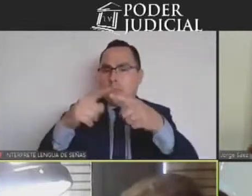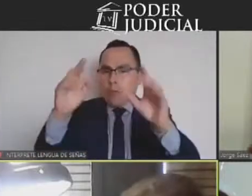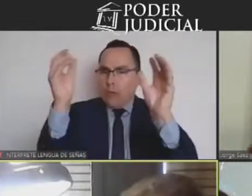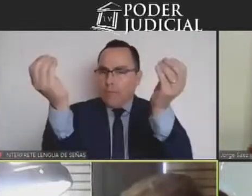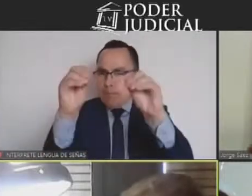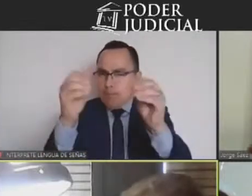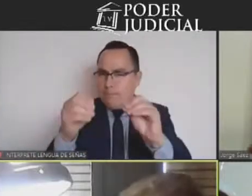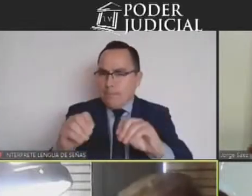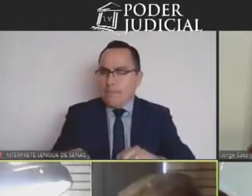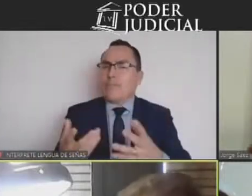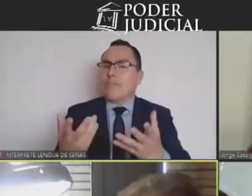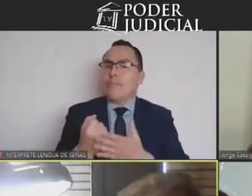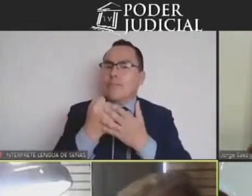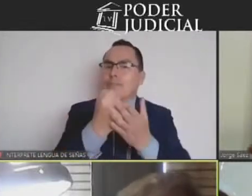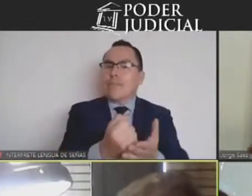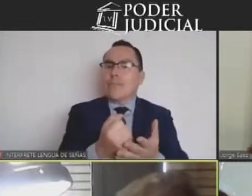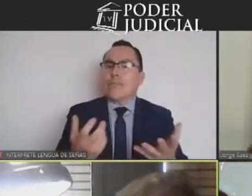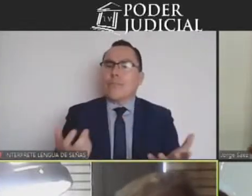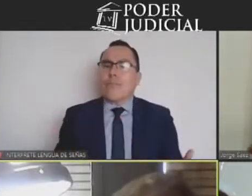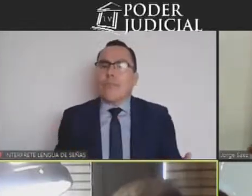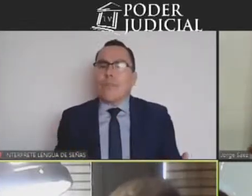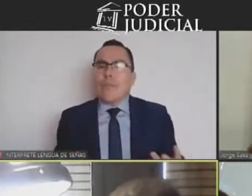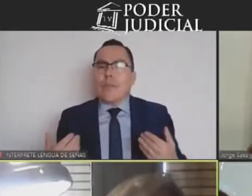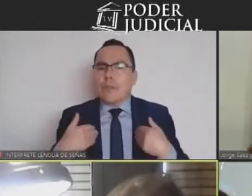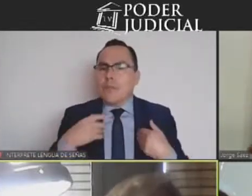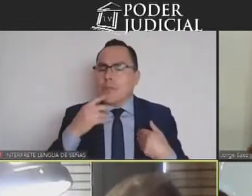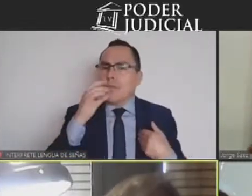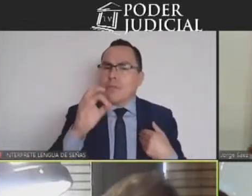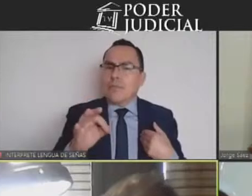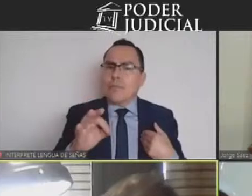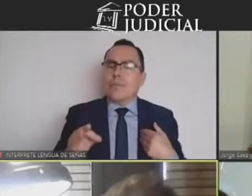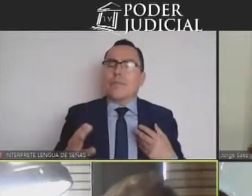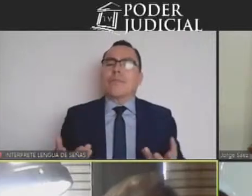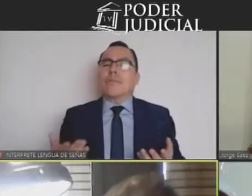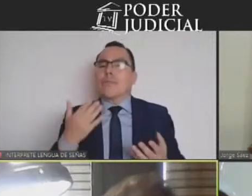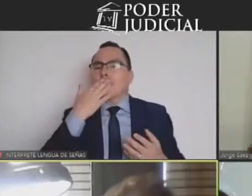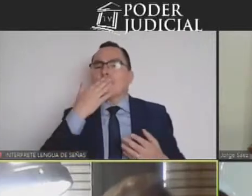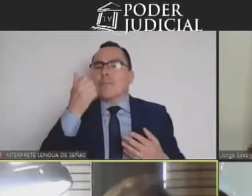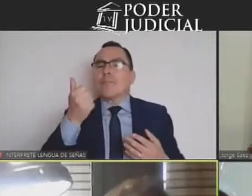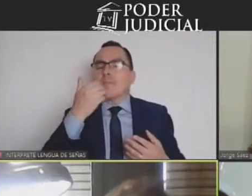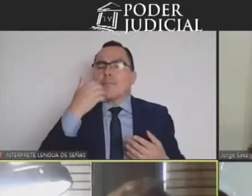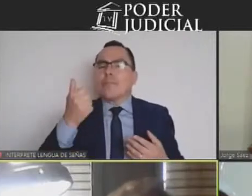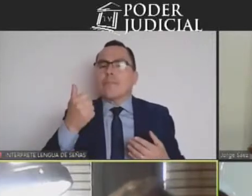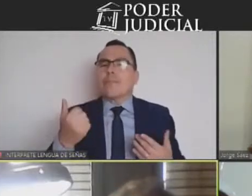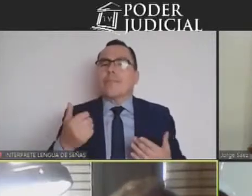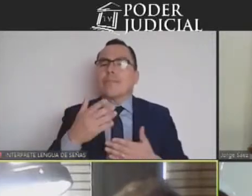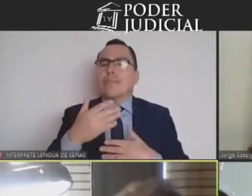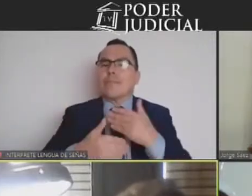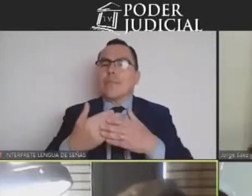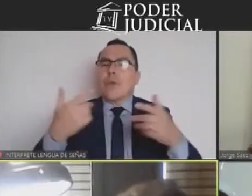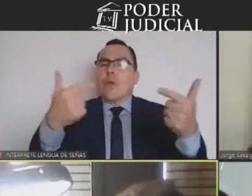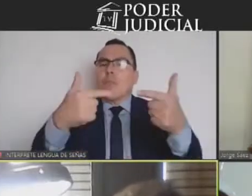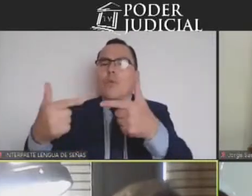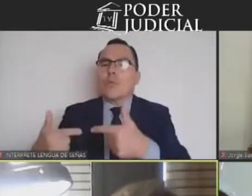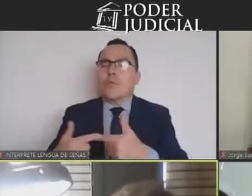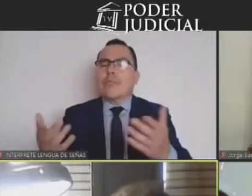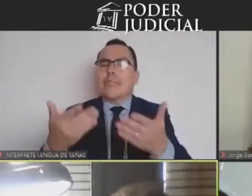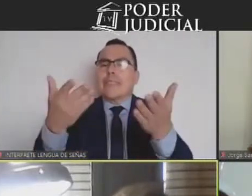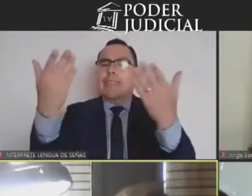eso puede ser, yo diría, bastante una política